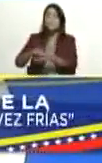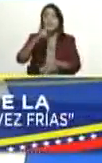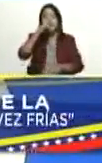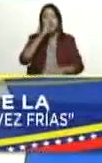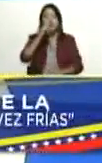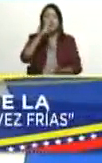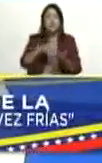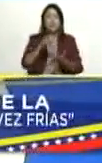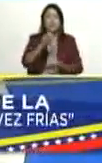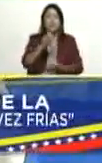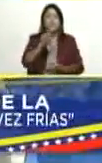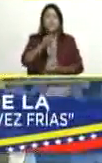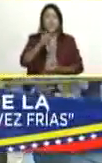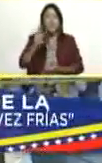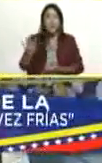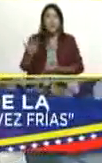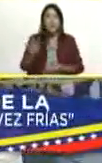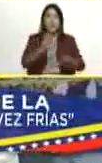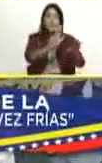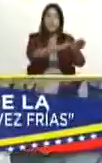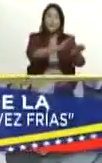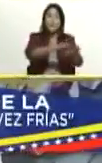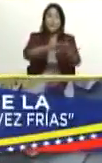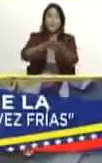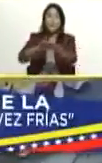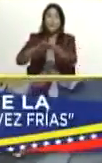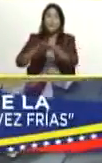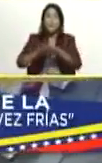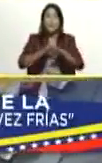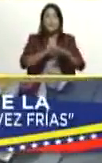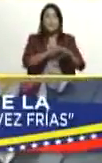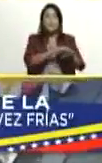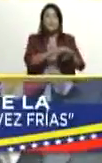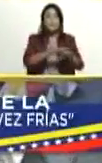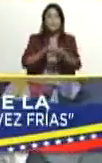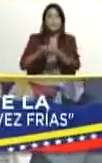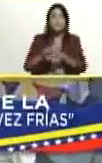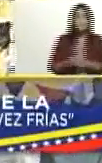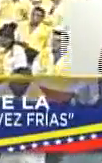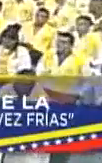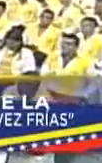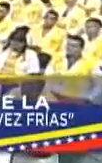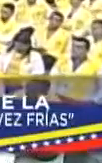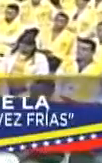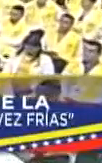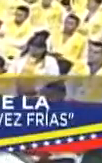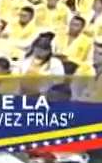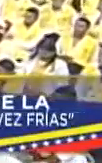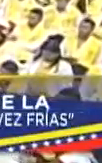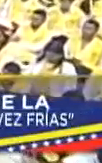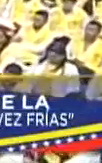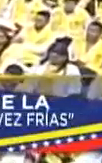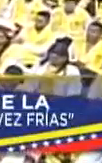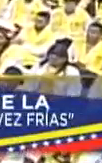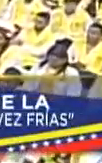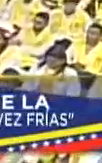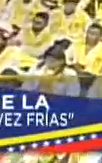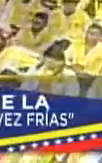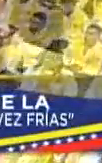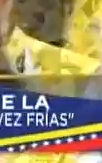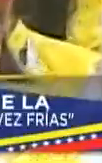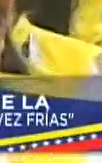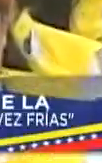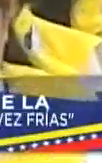2024, atención, muchachos y muchachas que se han inscrito ya en el